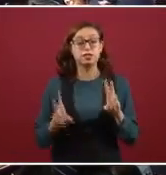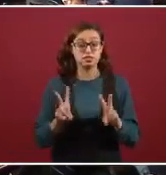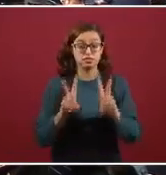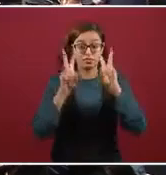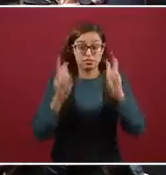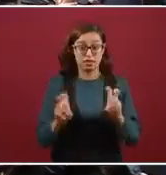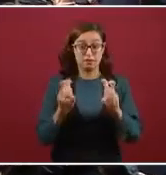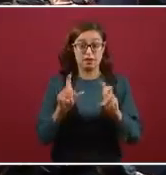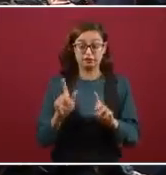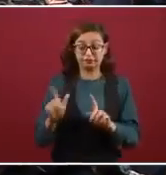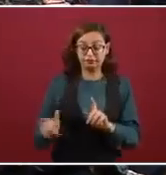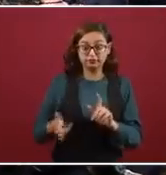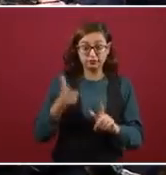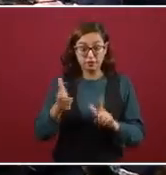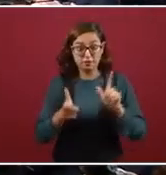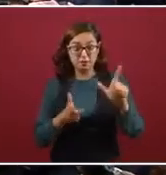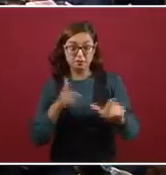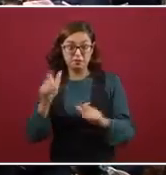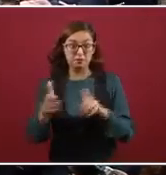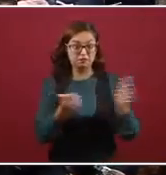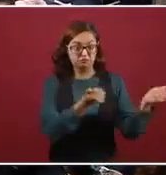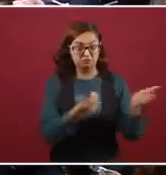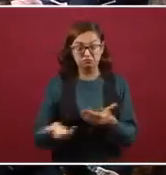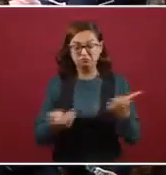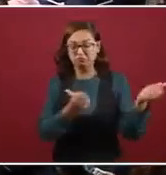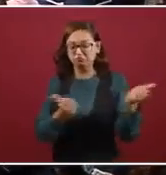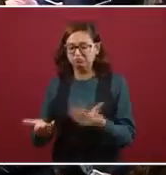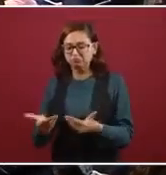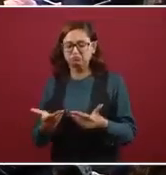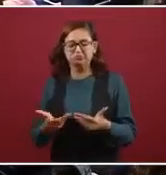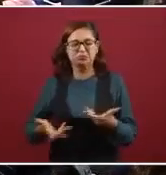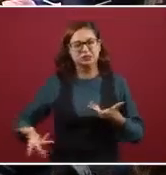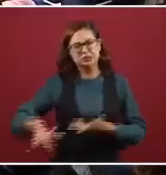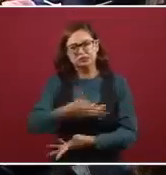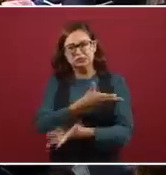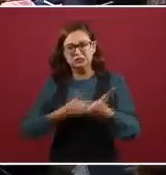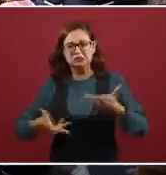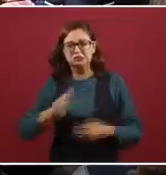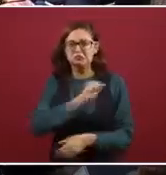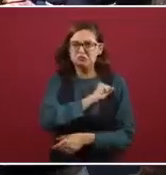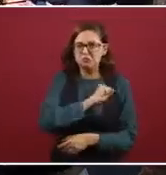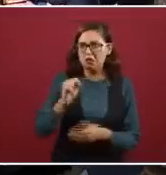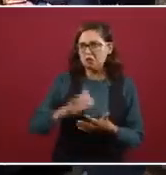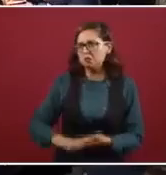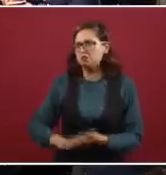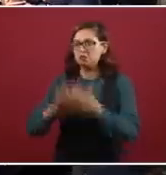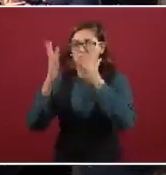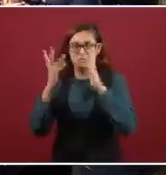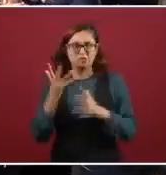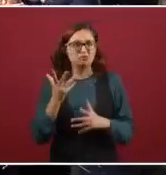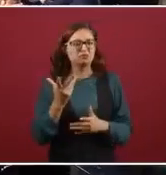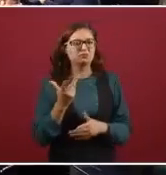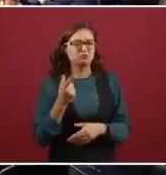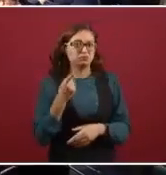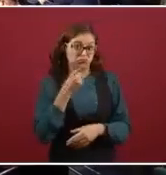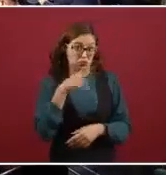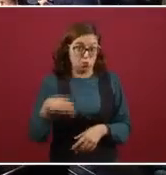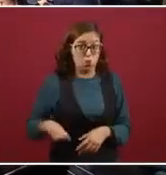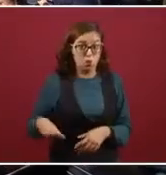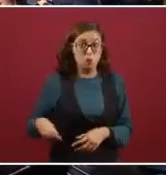¿qué tanto ha influido para que no se haya reducido todavía esta incidencia delictiva en el país? Pues